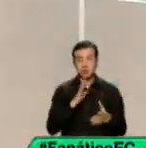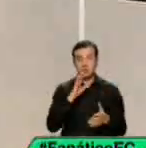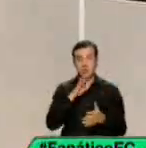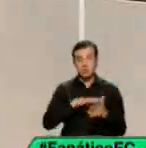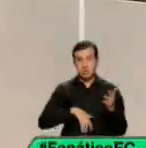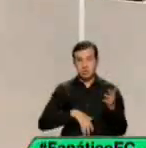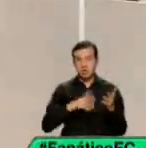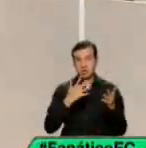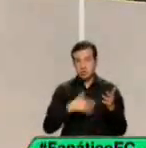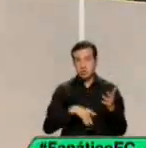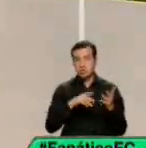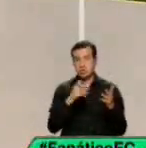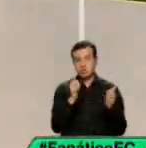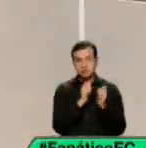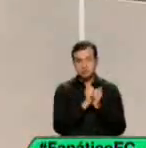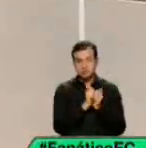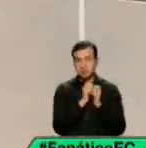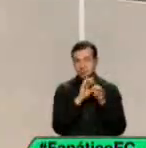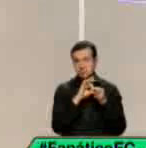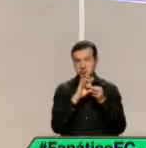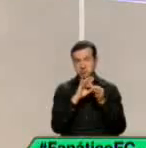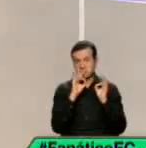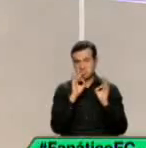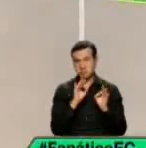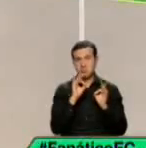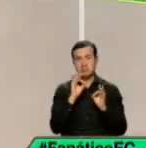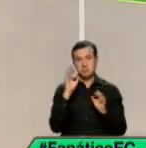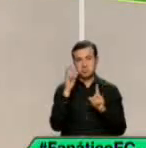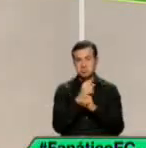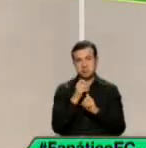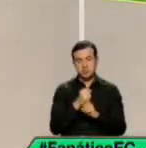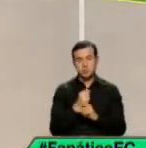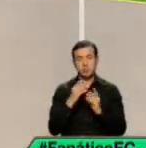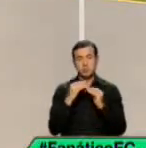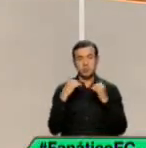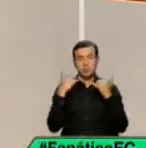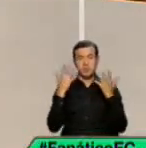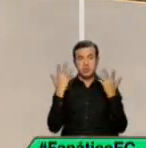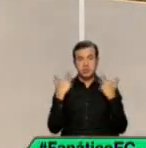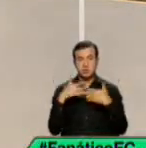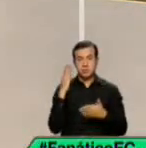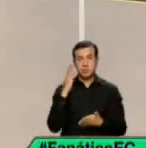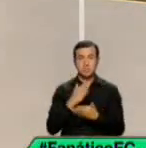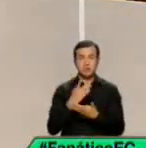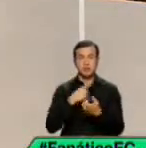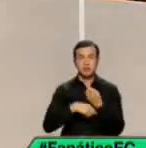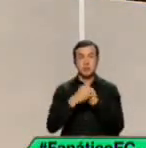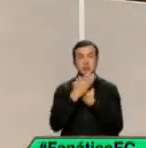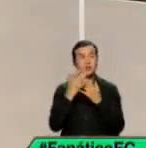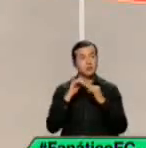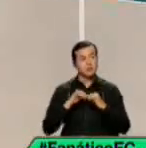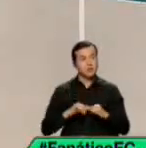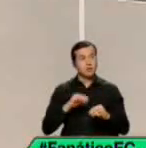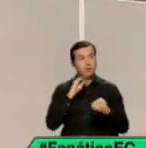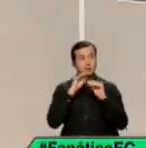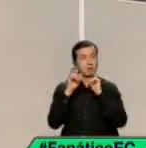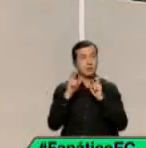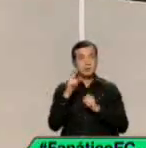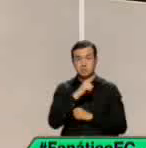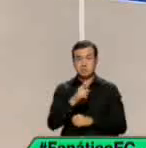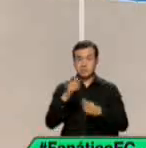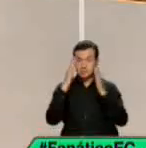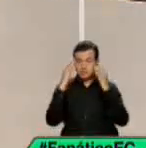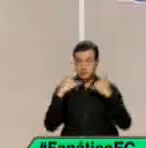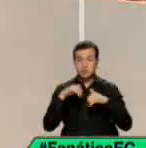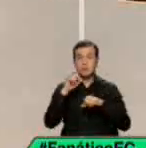catalán, después con quien mantuvo una excelente relación y con quien conquistó tantos títulos. Momento de irnos a una pausa, la invitación está hecha para que nos acompañen a